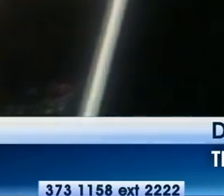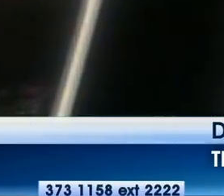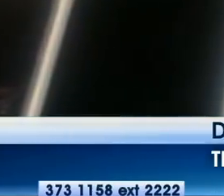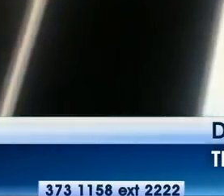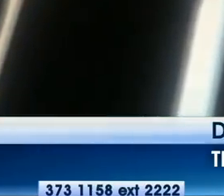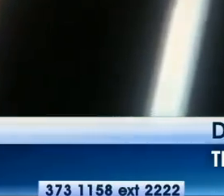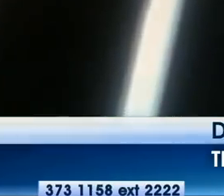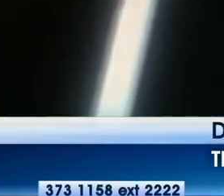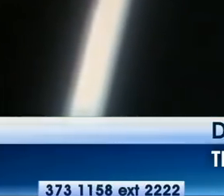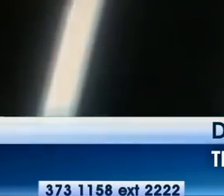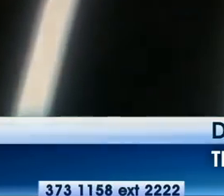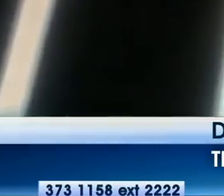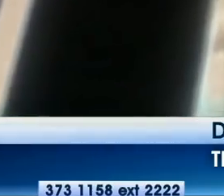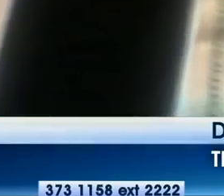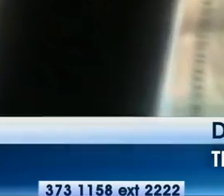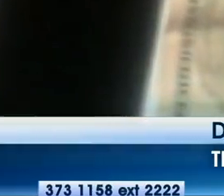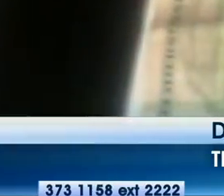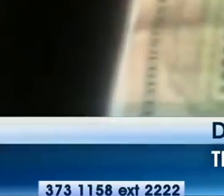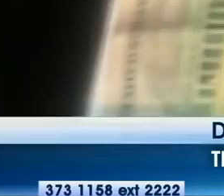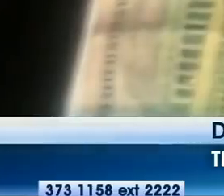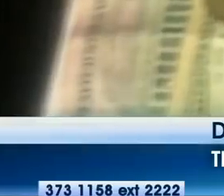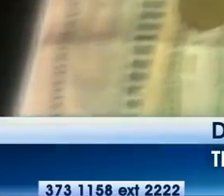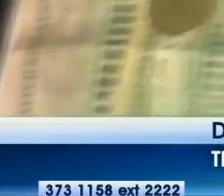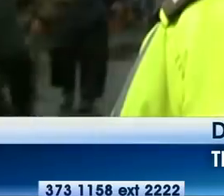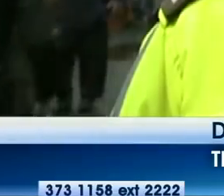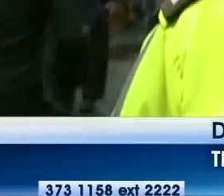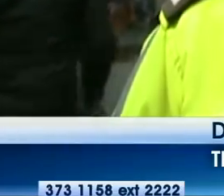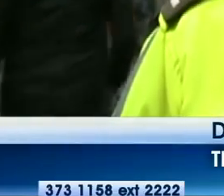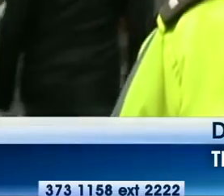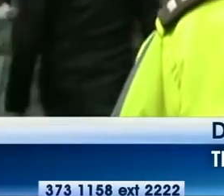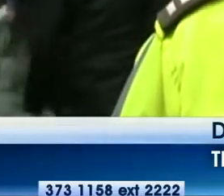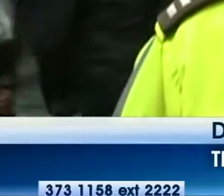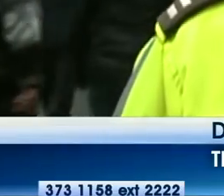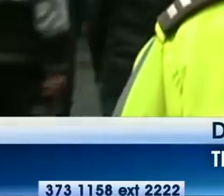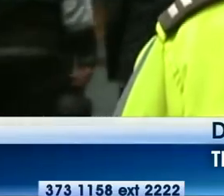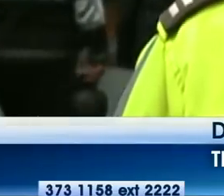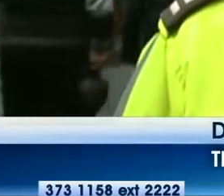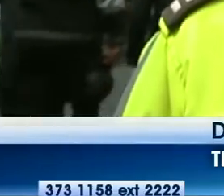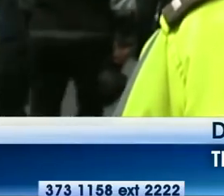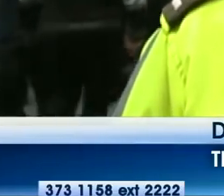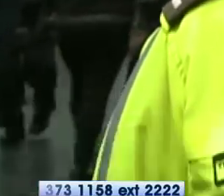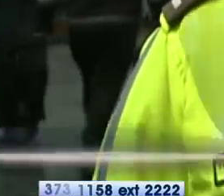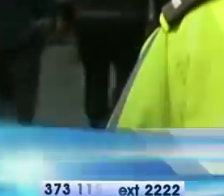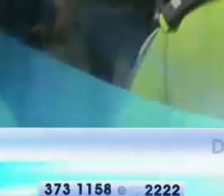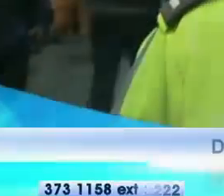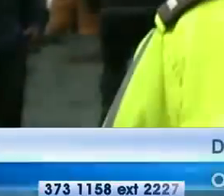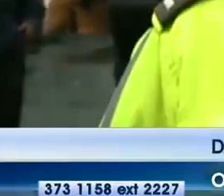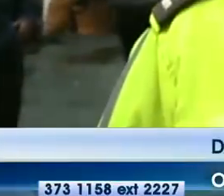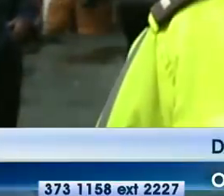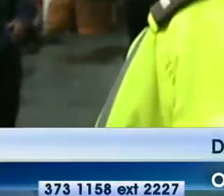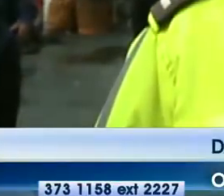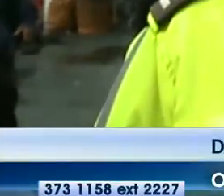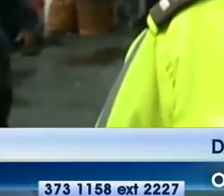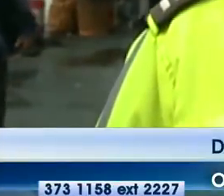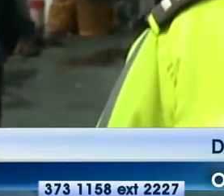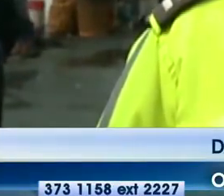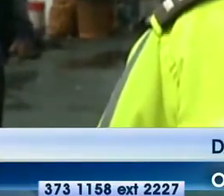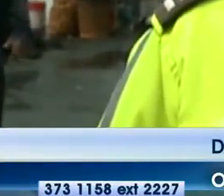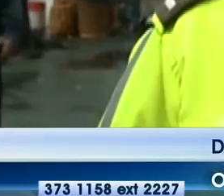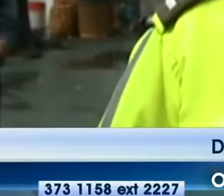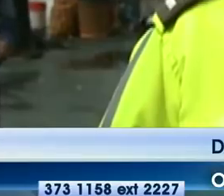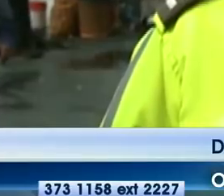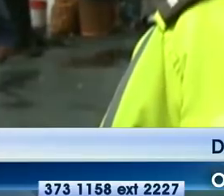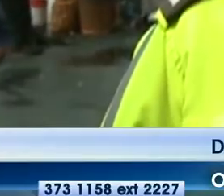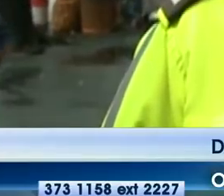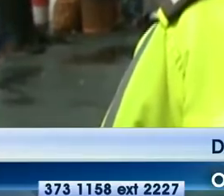revólveres, con los que presuntamente intimidaban a los transeúntes. Las denuncias eran de personas que habían sido víctimas más o menos en horario